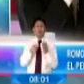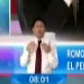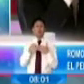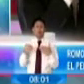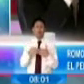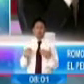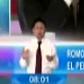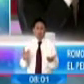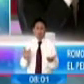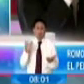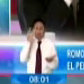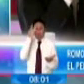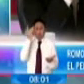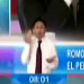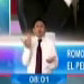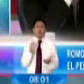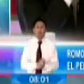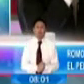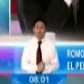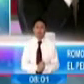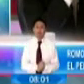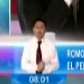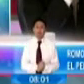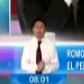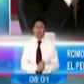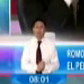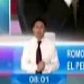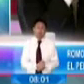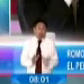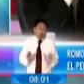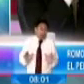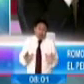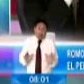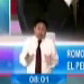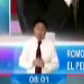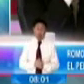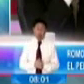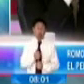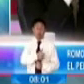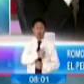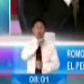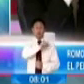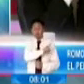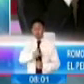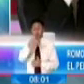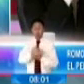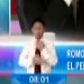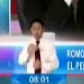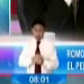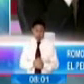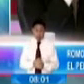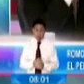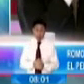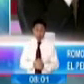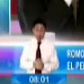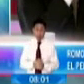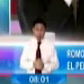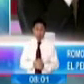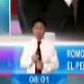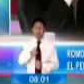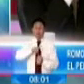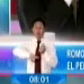alguna explicación? No, más allá de las explicaciones, tendrá que enfrentar también la justicia al señor Salcedo,